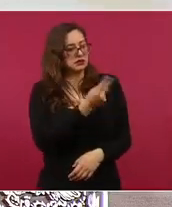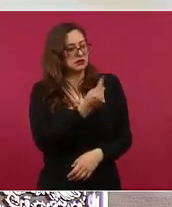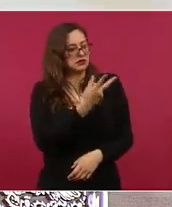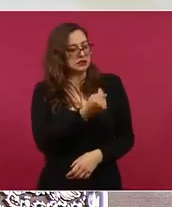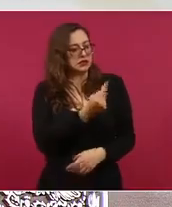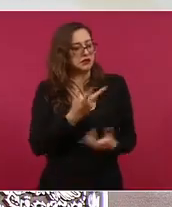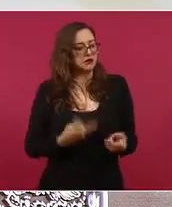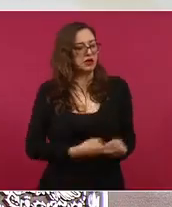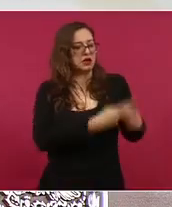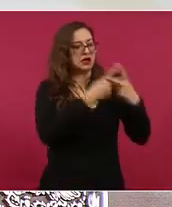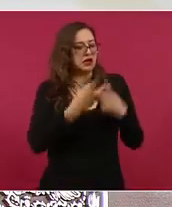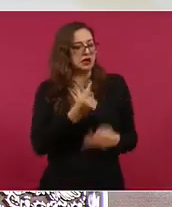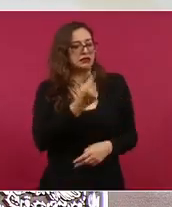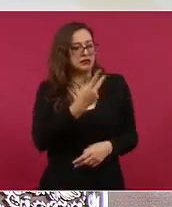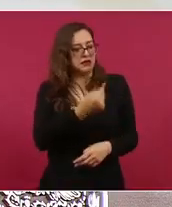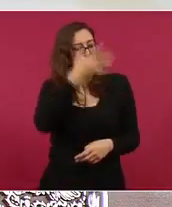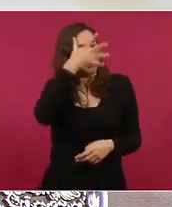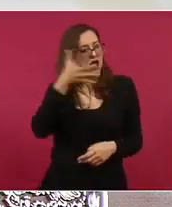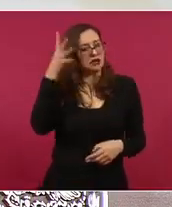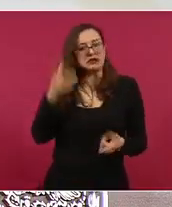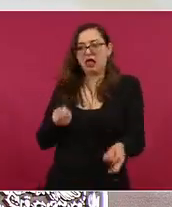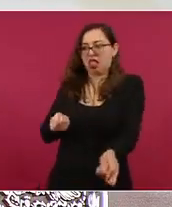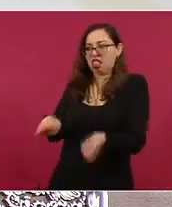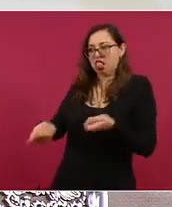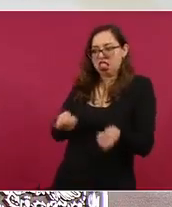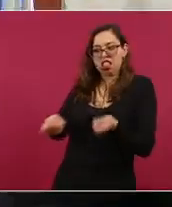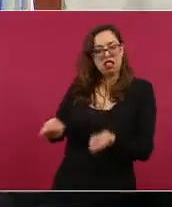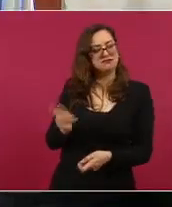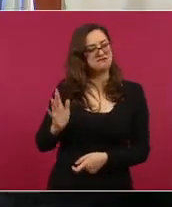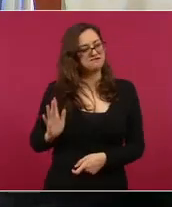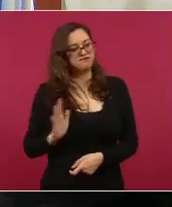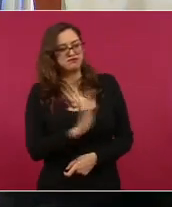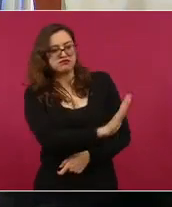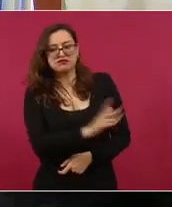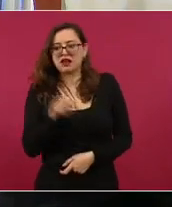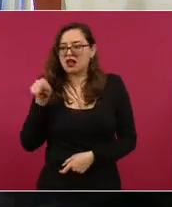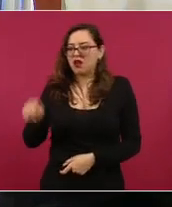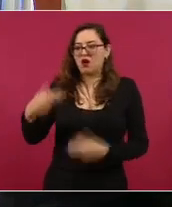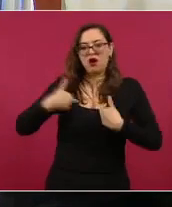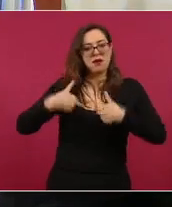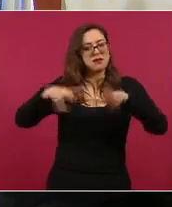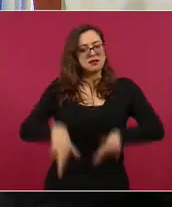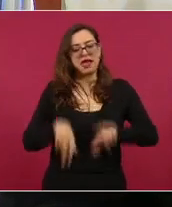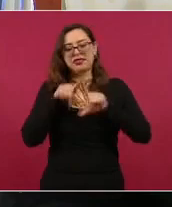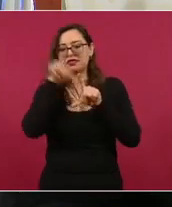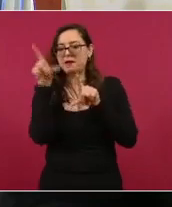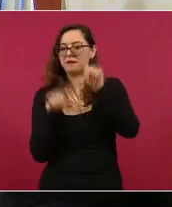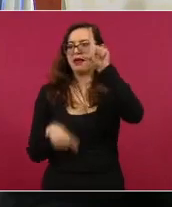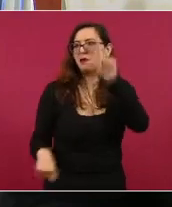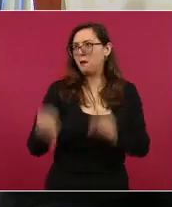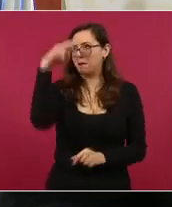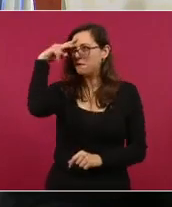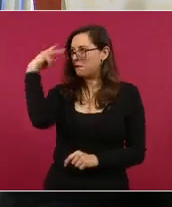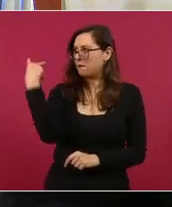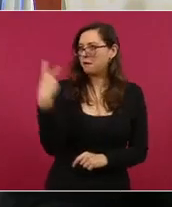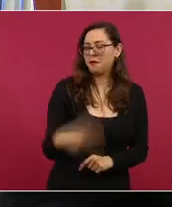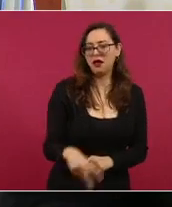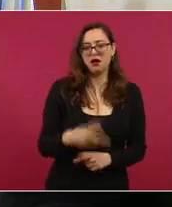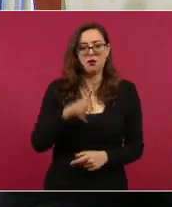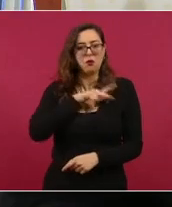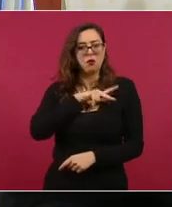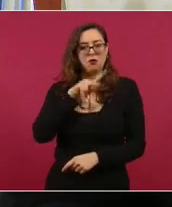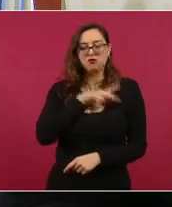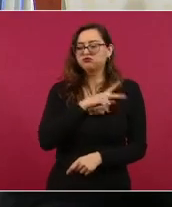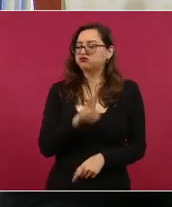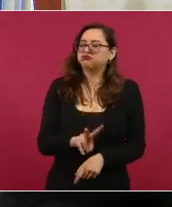negocios de pocos y los intereses de pocos. Llevan nuestro nombre, nuestro país, nos representan, y hoy en día yo la verdad no